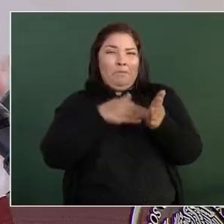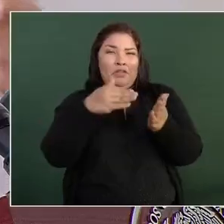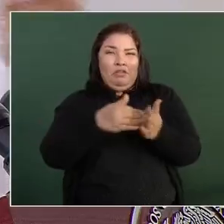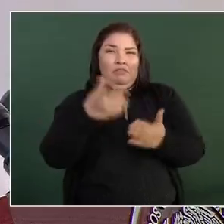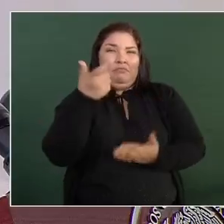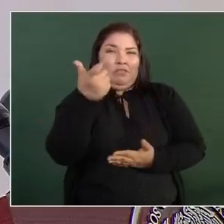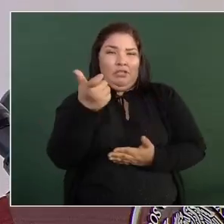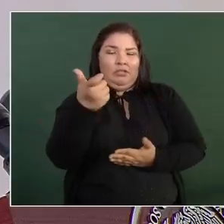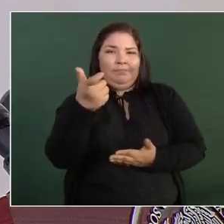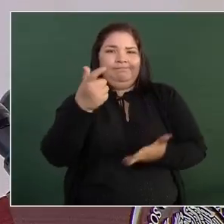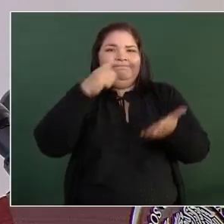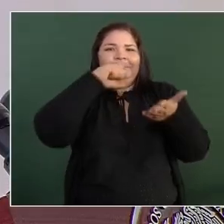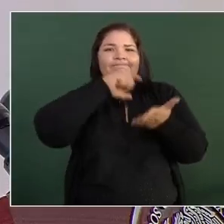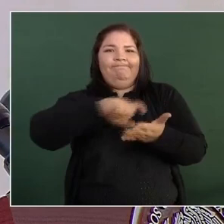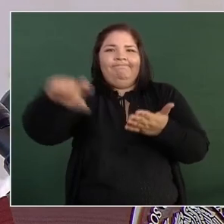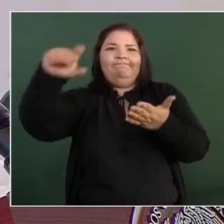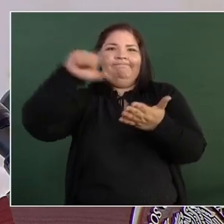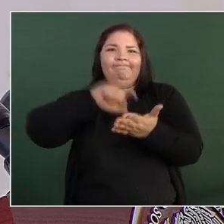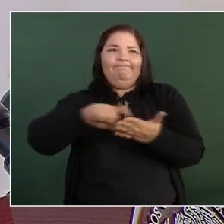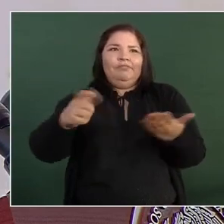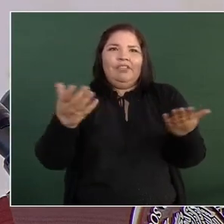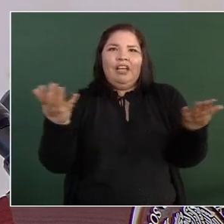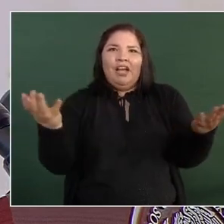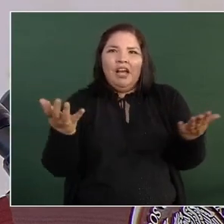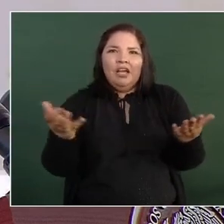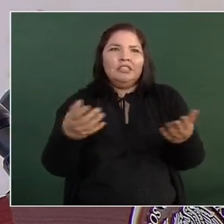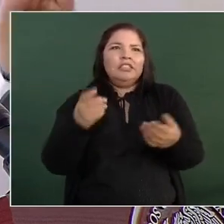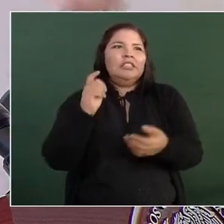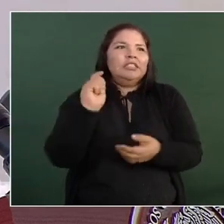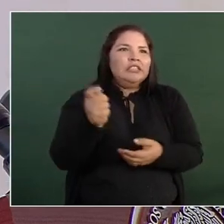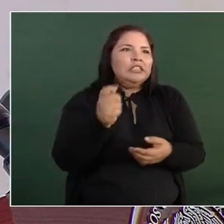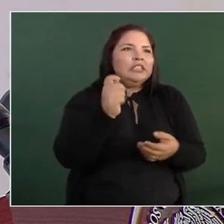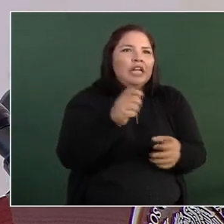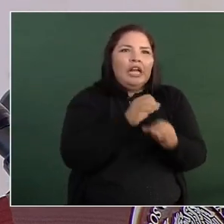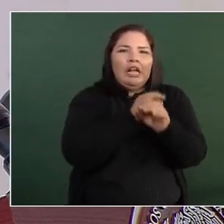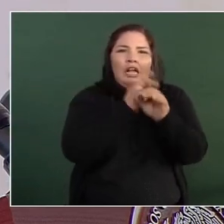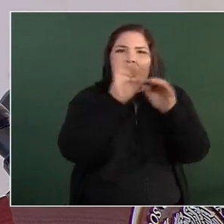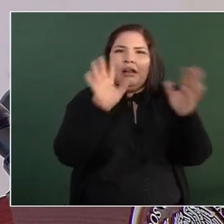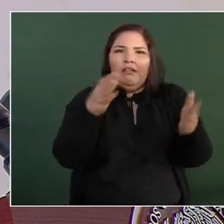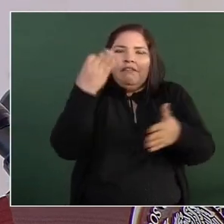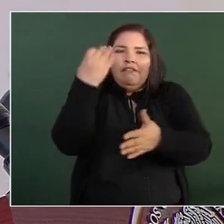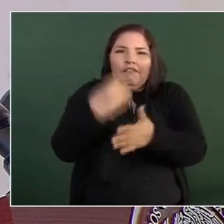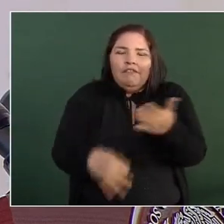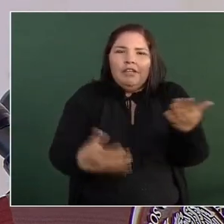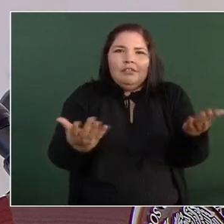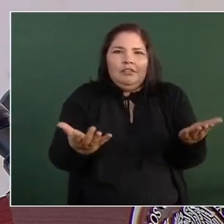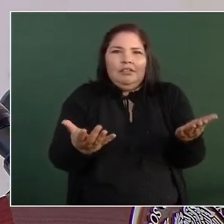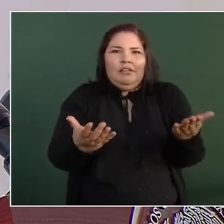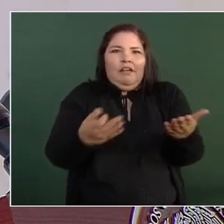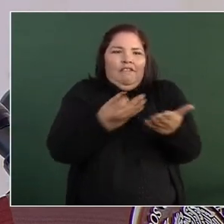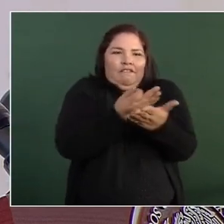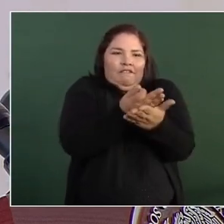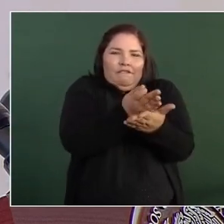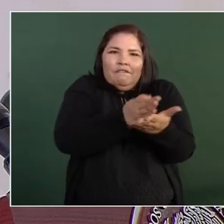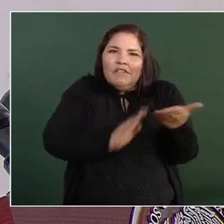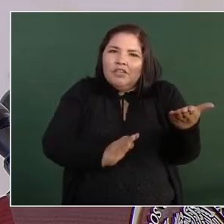que de compras sin licitación, de compras sin o con facturas